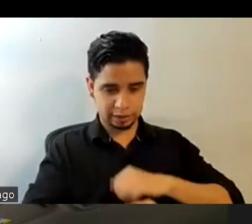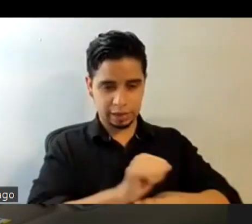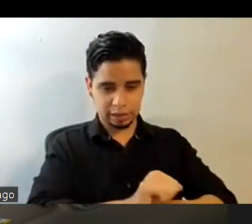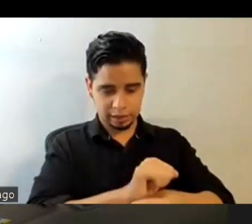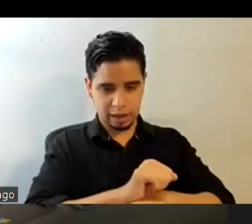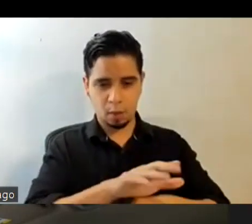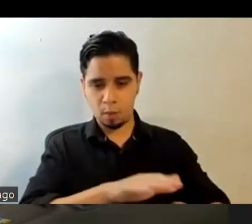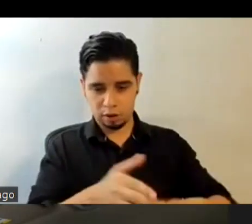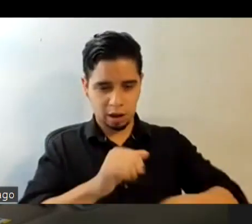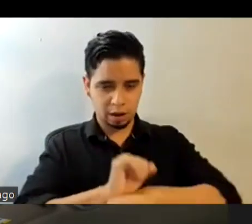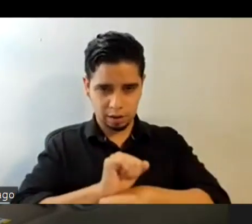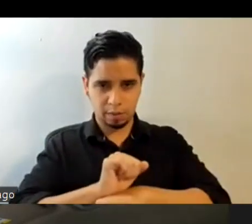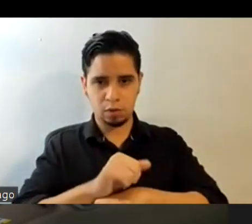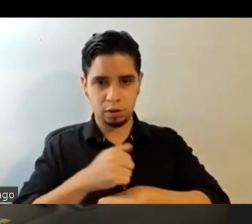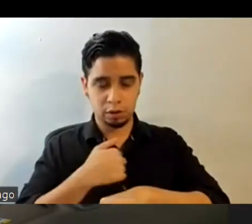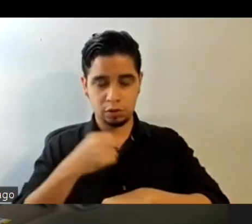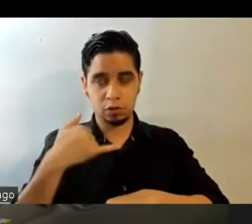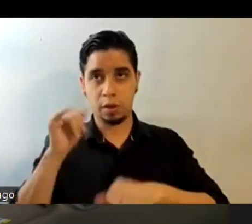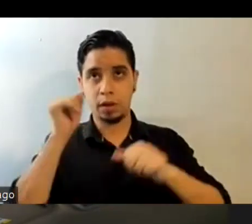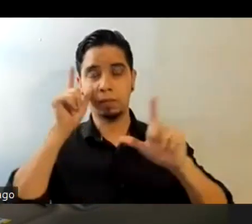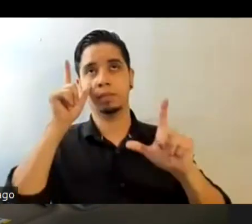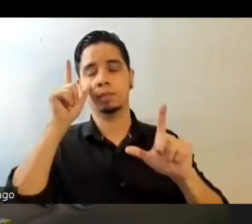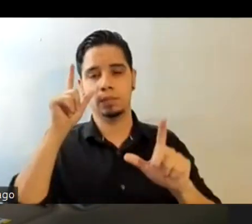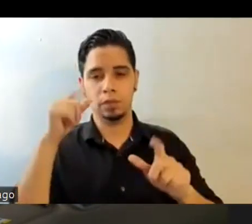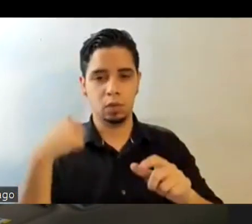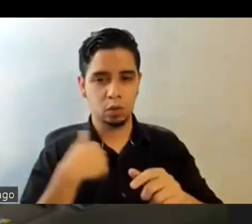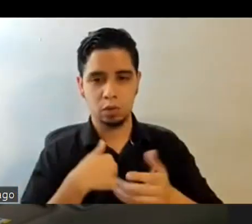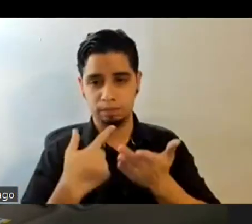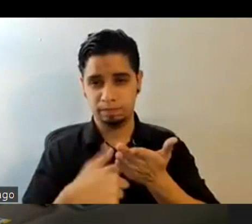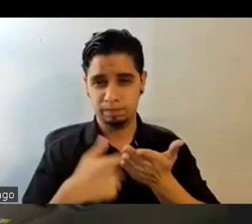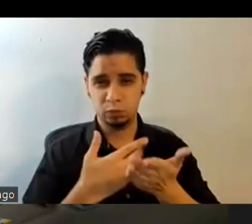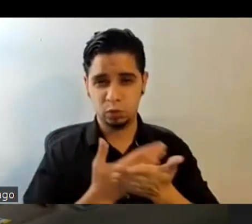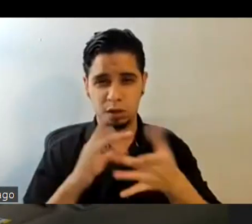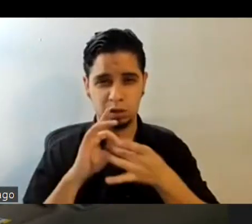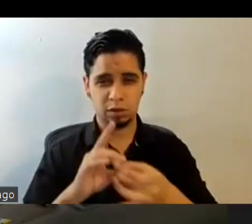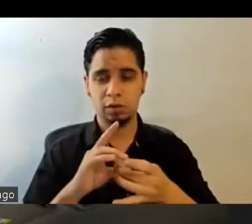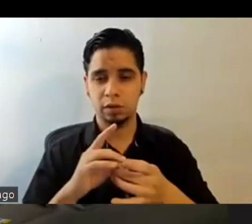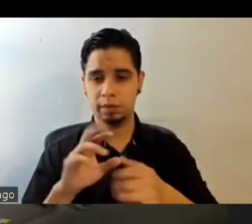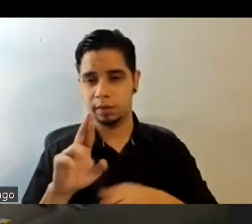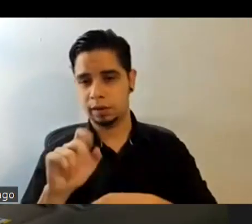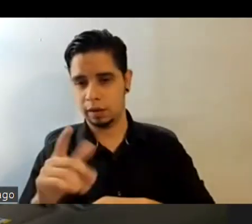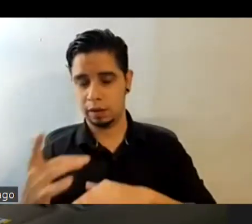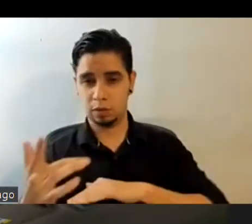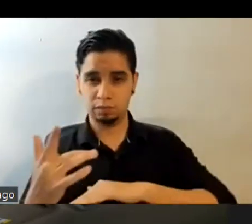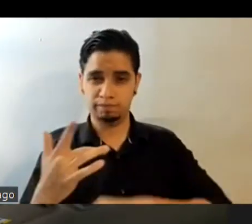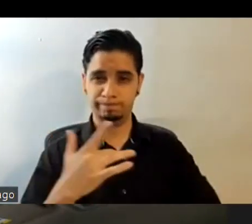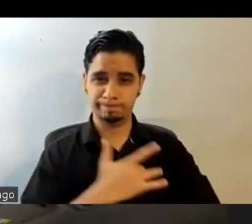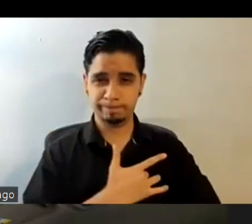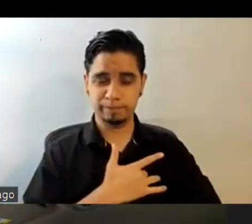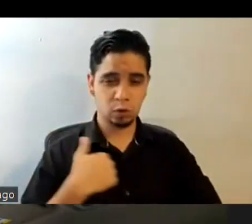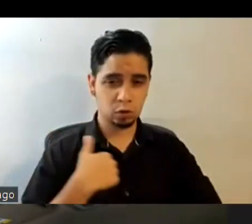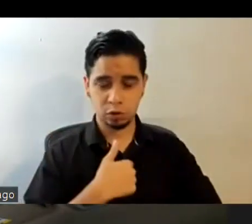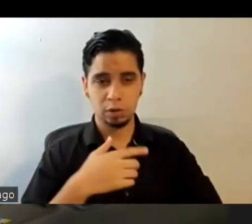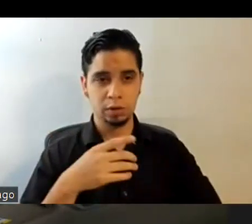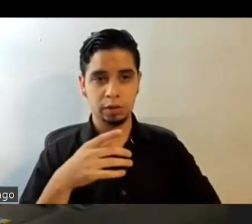desvelé. Así que estábamos hablando de toda esta cuestión racial que nos toca de alguna manera. Así que ahí viene tu abuela,